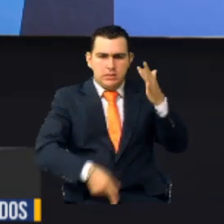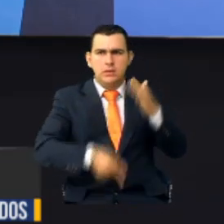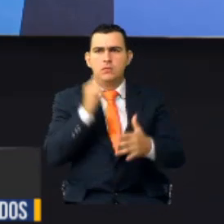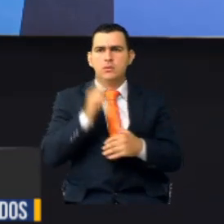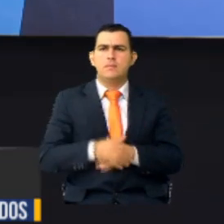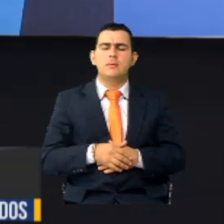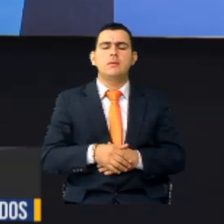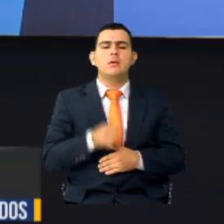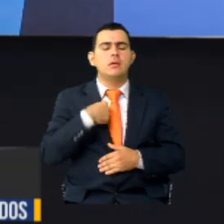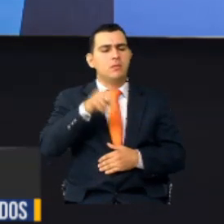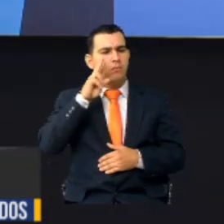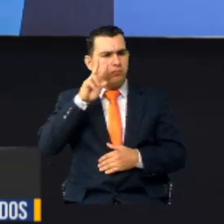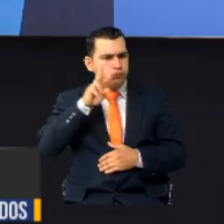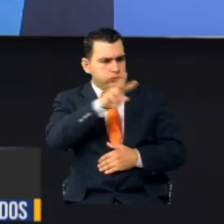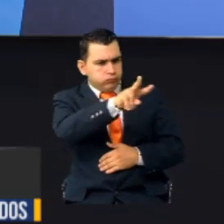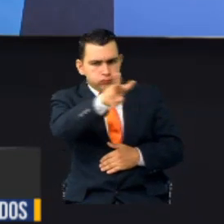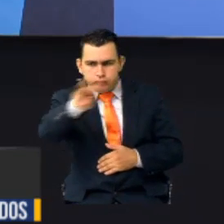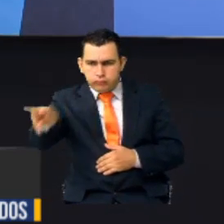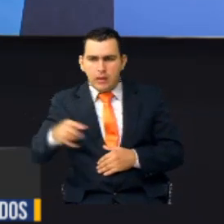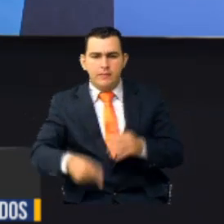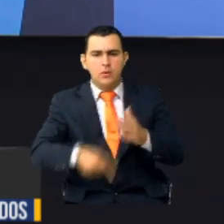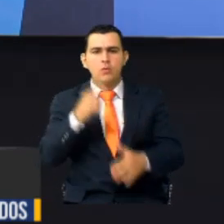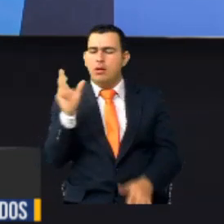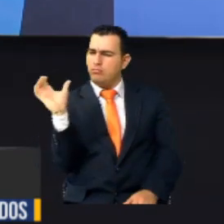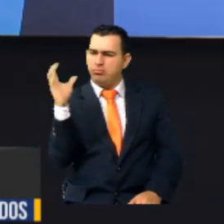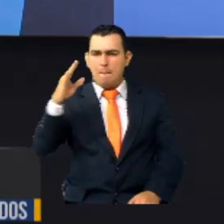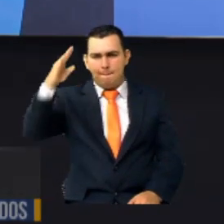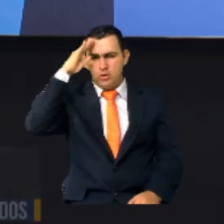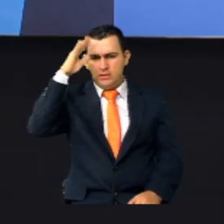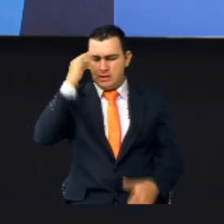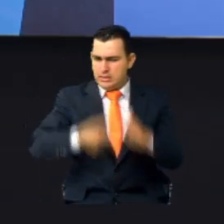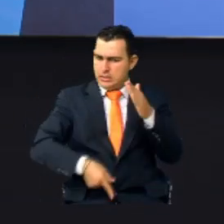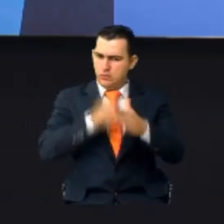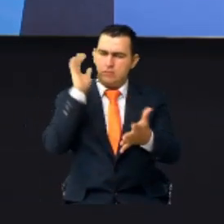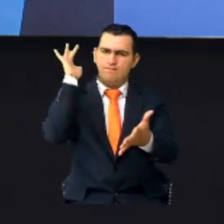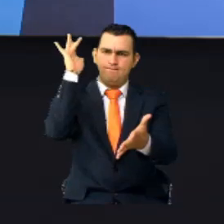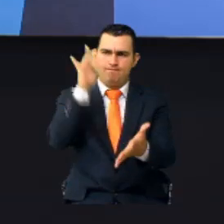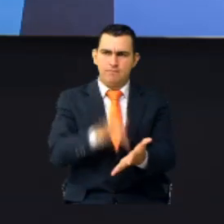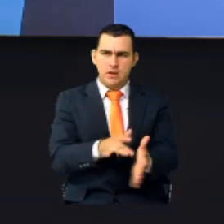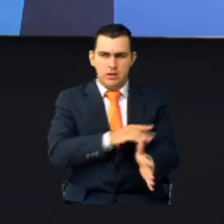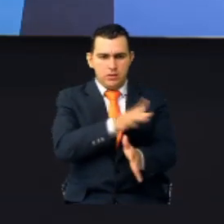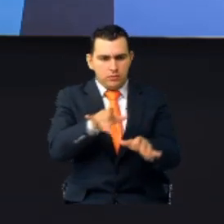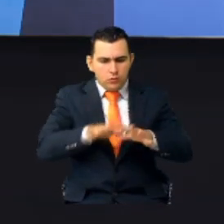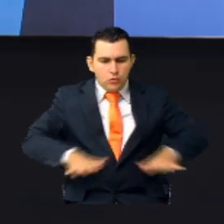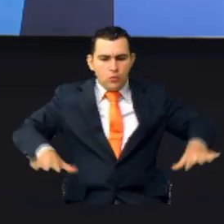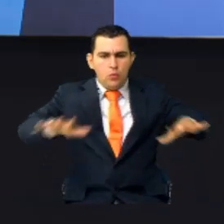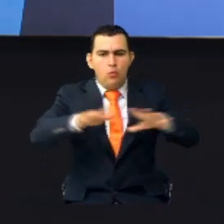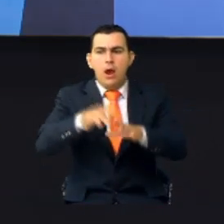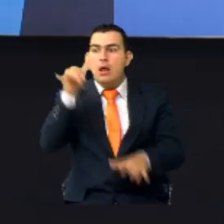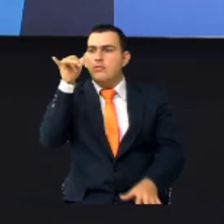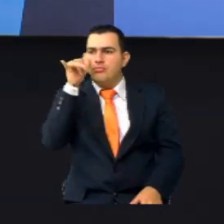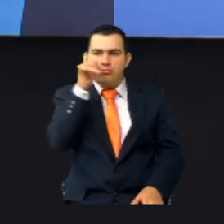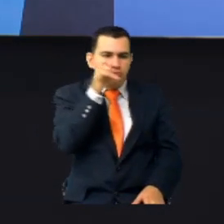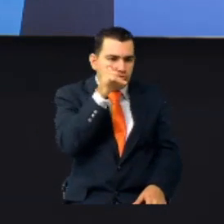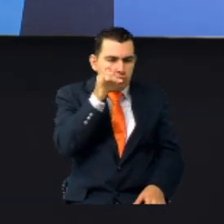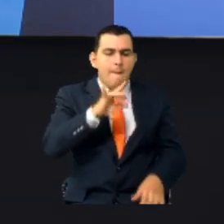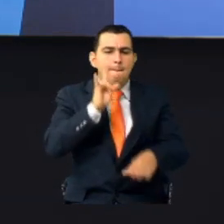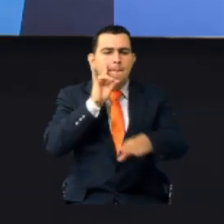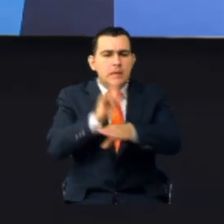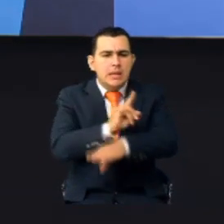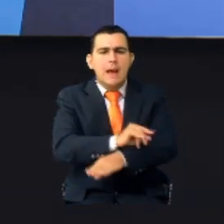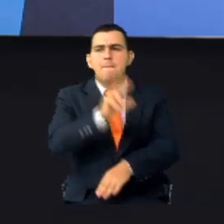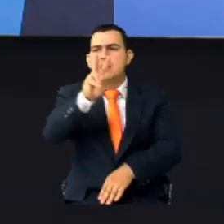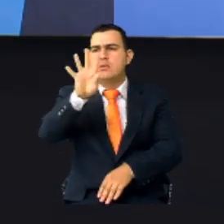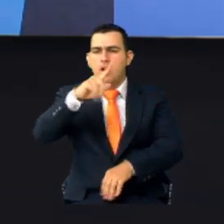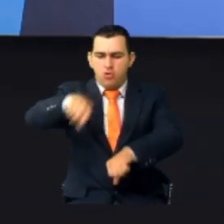esa visión a este órgano de emergencia para que pueda llegar de manera inmediata a ese lugar. Que estén vigiladas esas cámaras las 24 horas del día y así